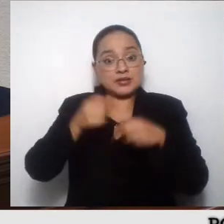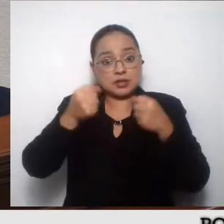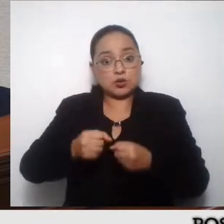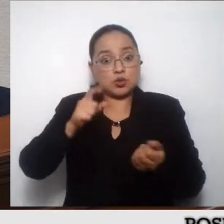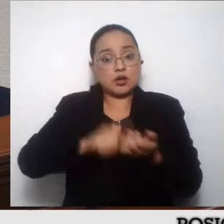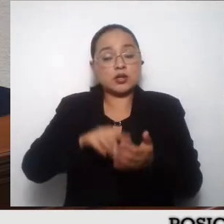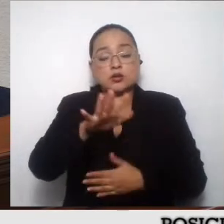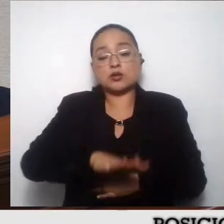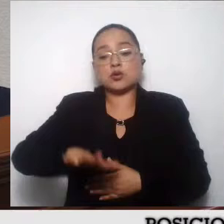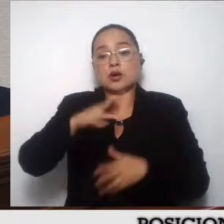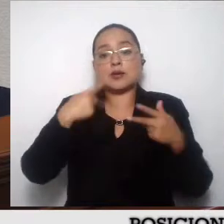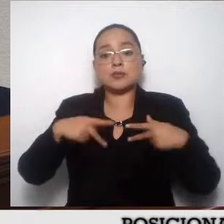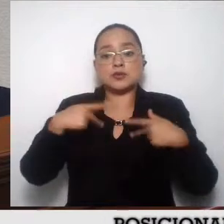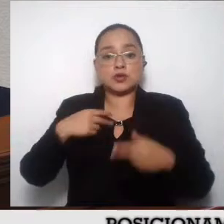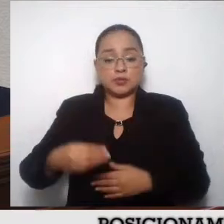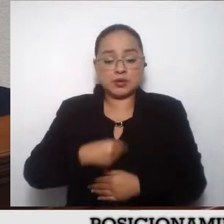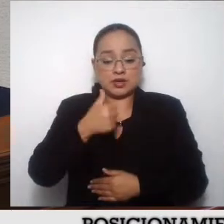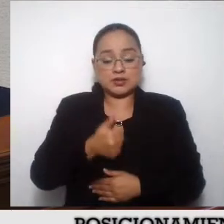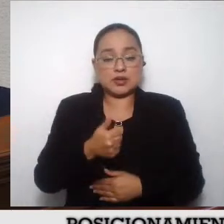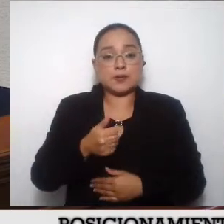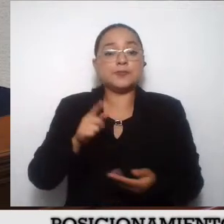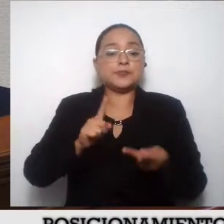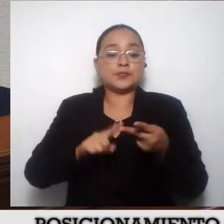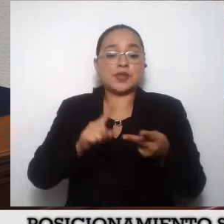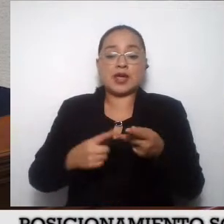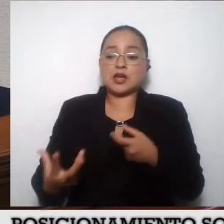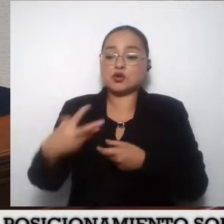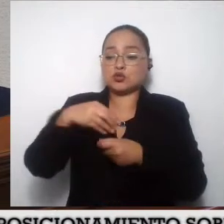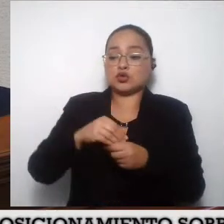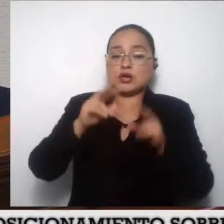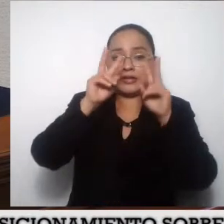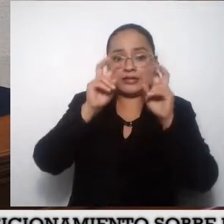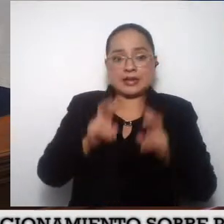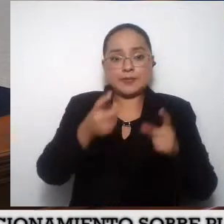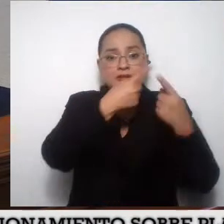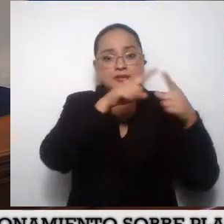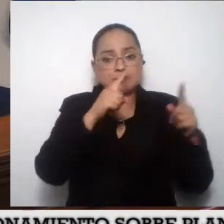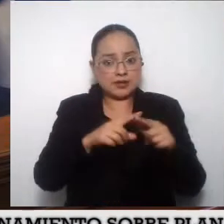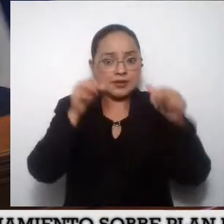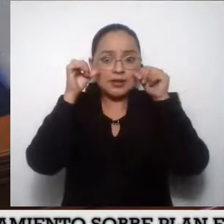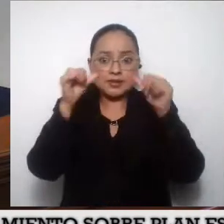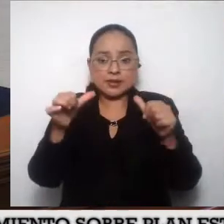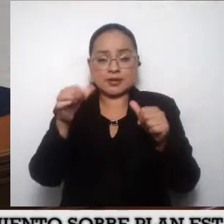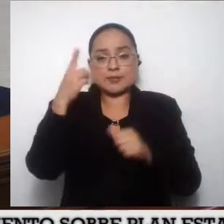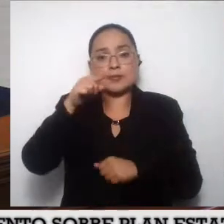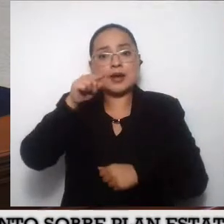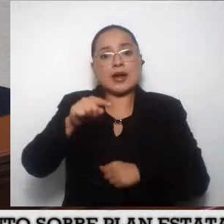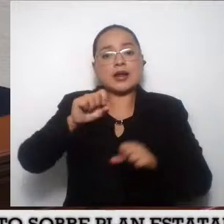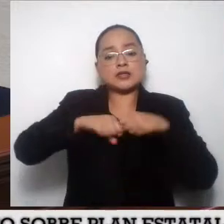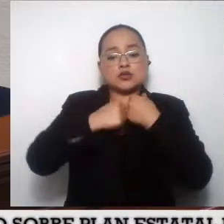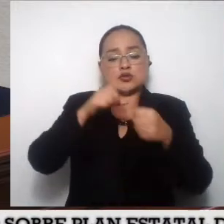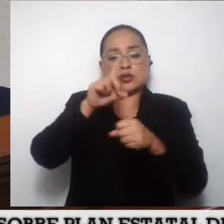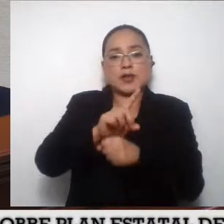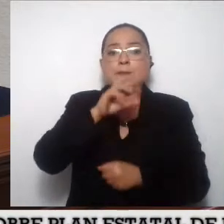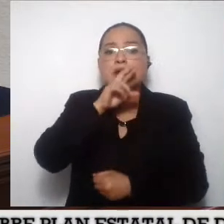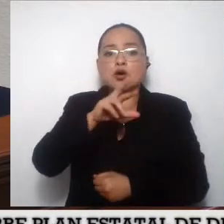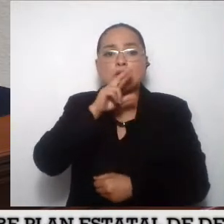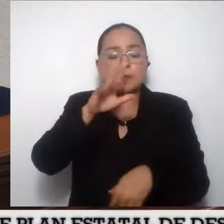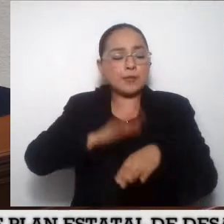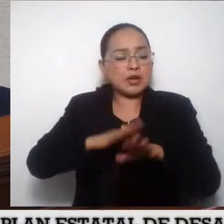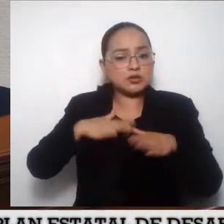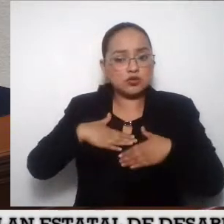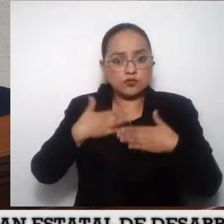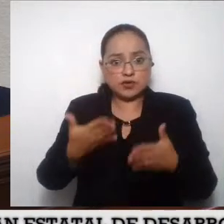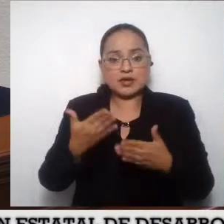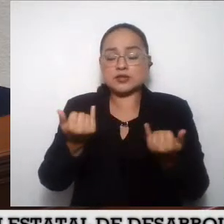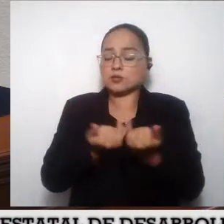población. Es incluyente, toca temas sensibles, temas profundos, para que nuestra sociedad genere confianza y